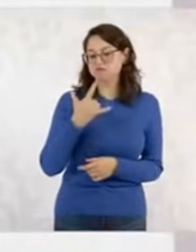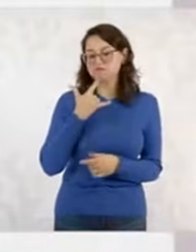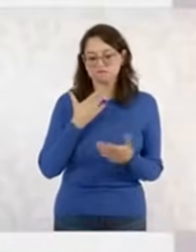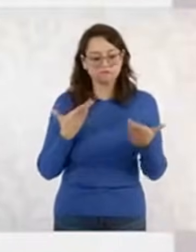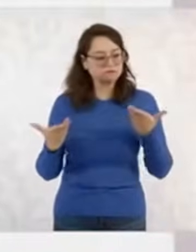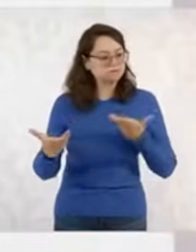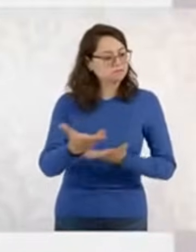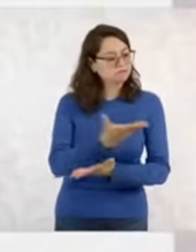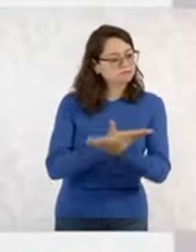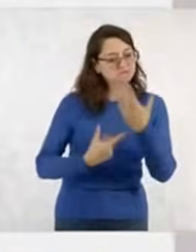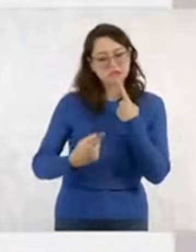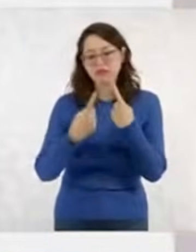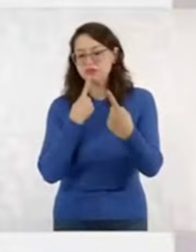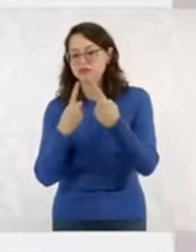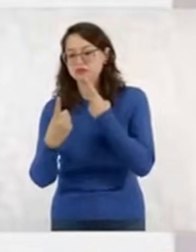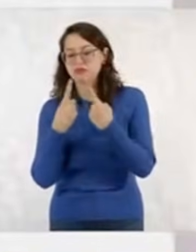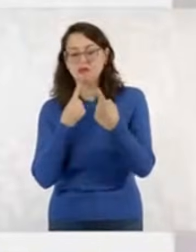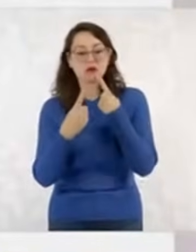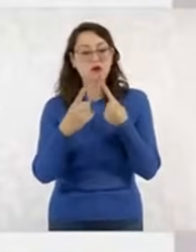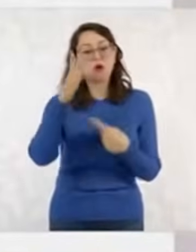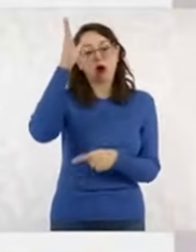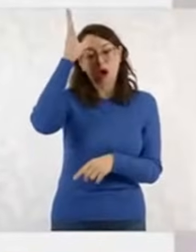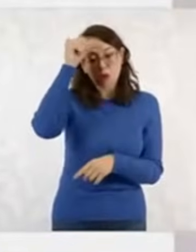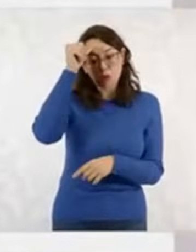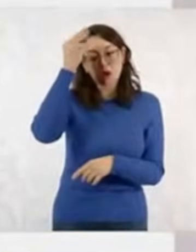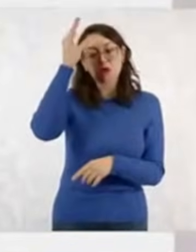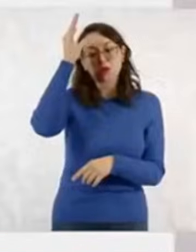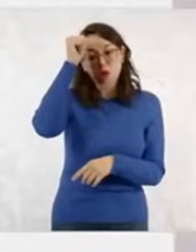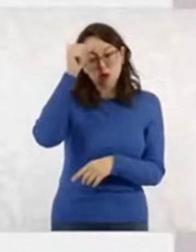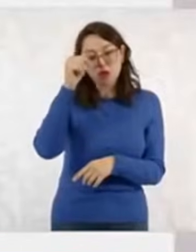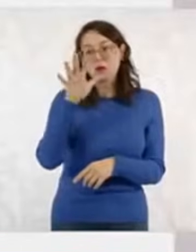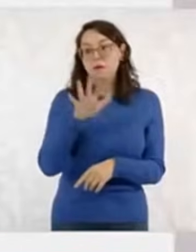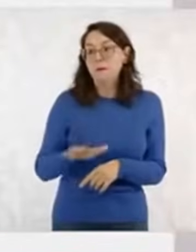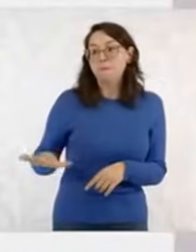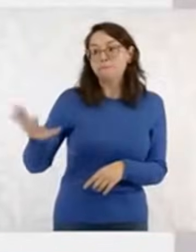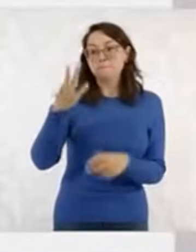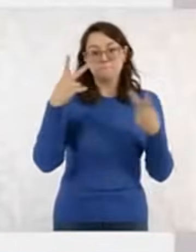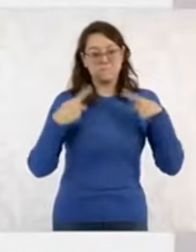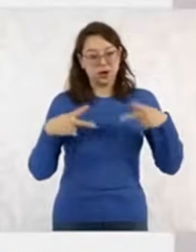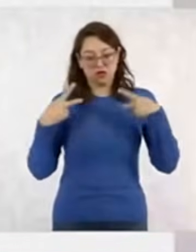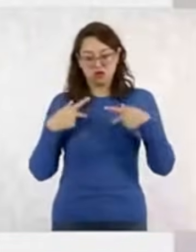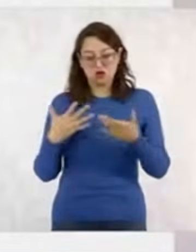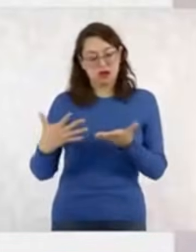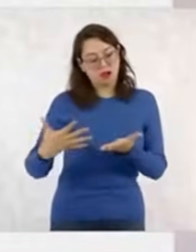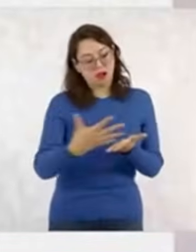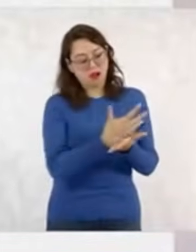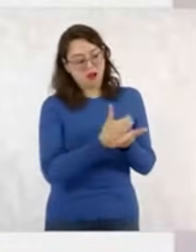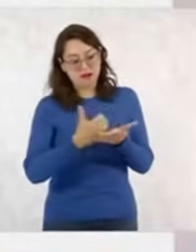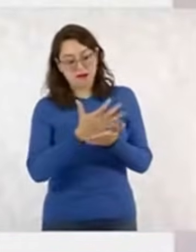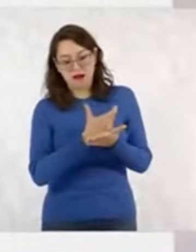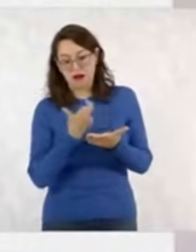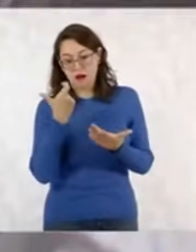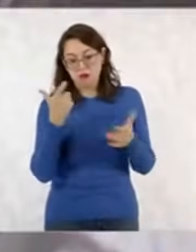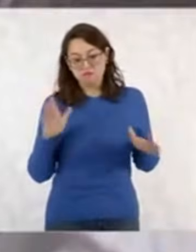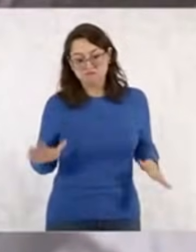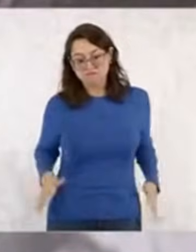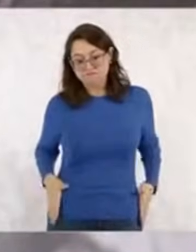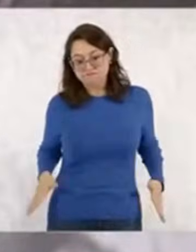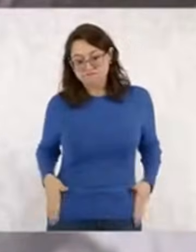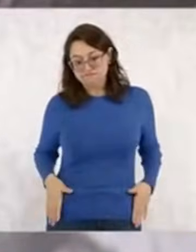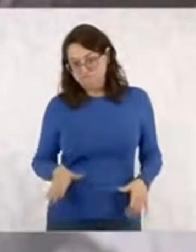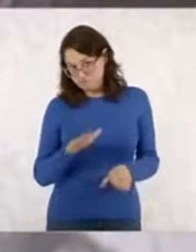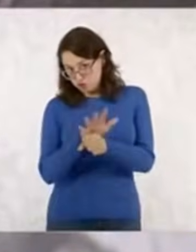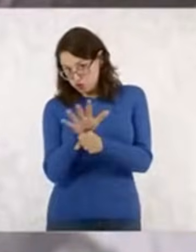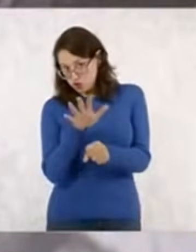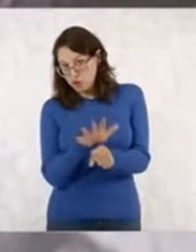diálogo social en nuestro país y mejorar el poder adquisitivo de los trabajadores y trabajadoras a lo largo del territorio